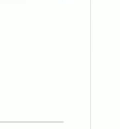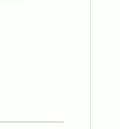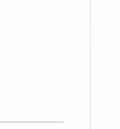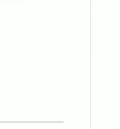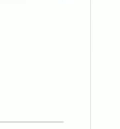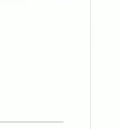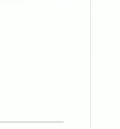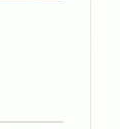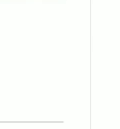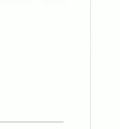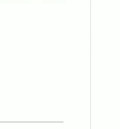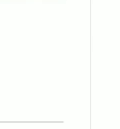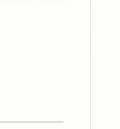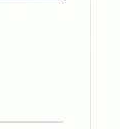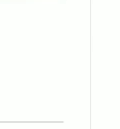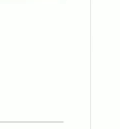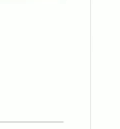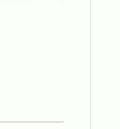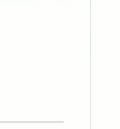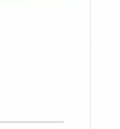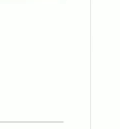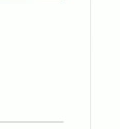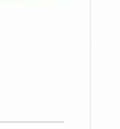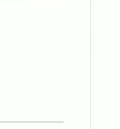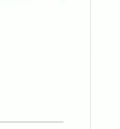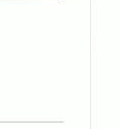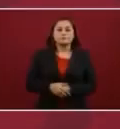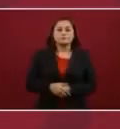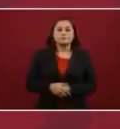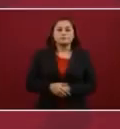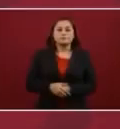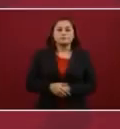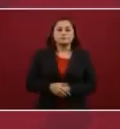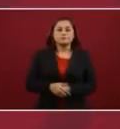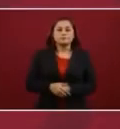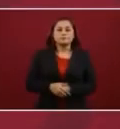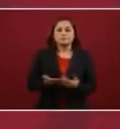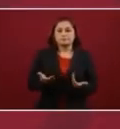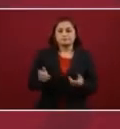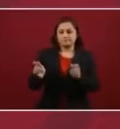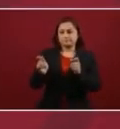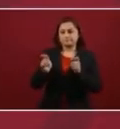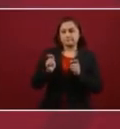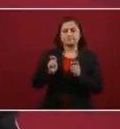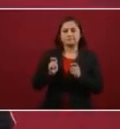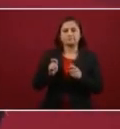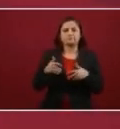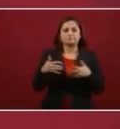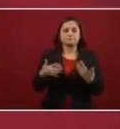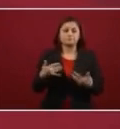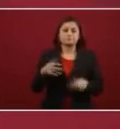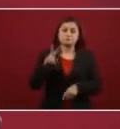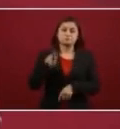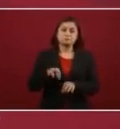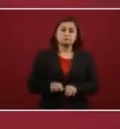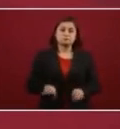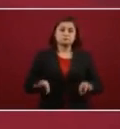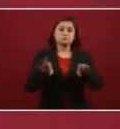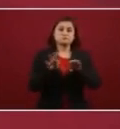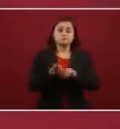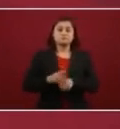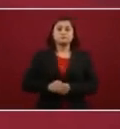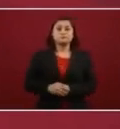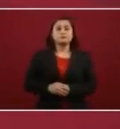hacer derechos humanos de la onu obrador también tuvo respuesta en la mañana grabamos escuchar lo otro pues